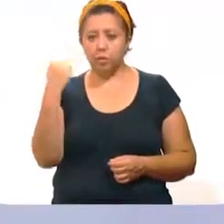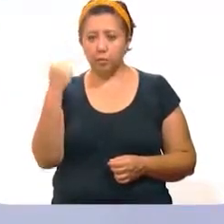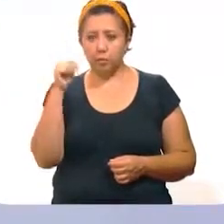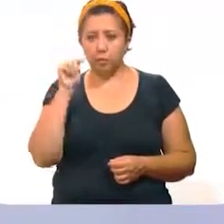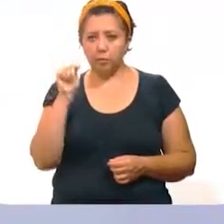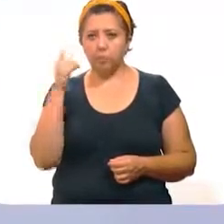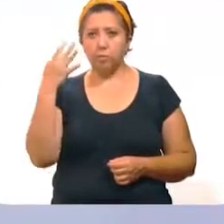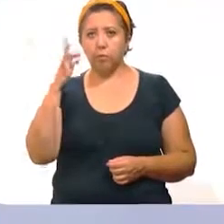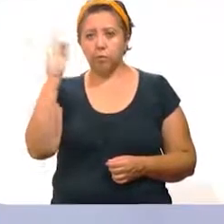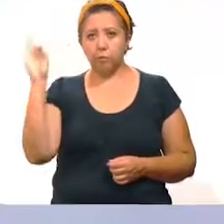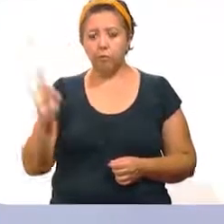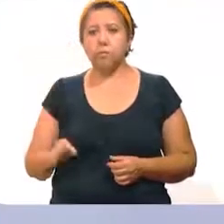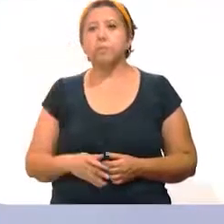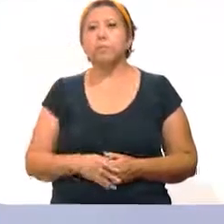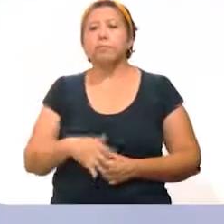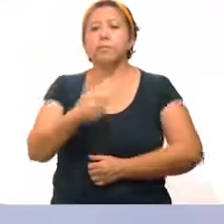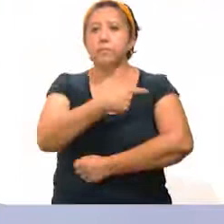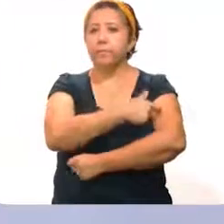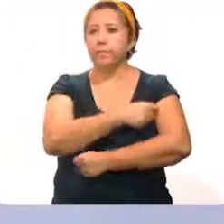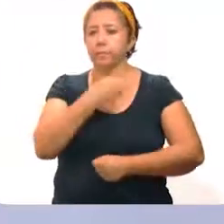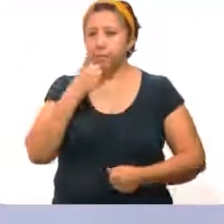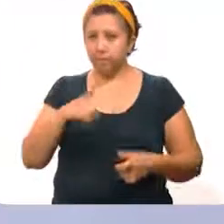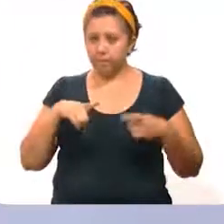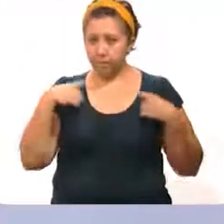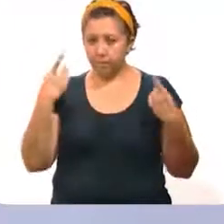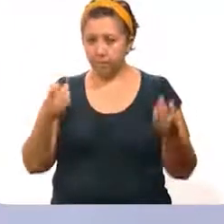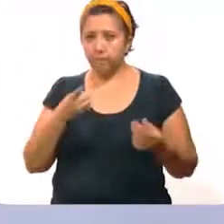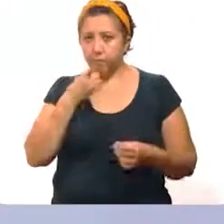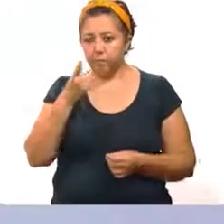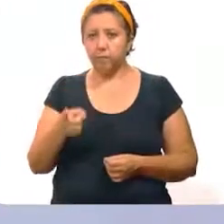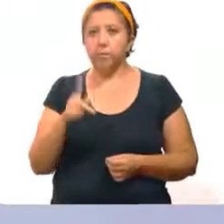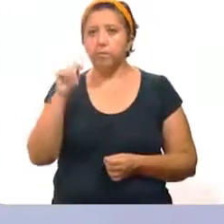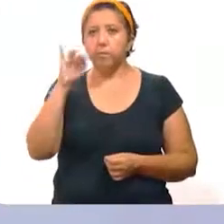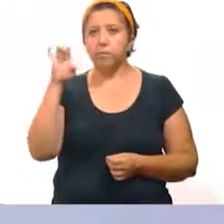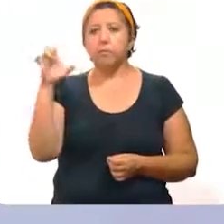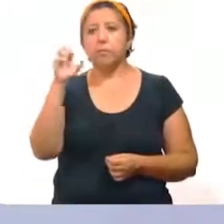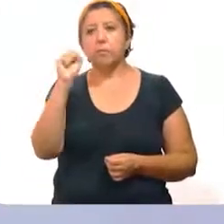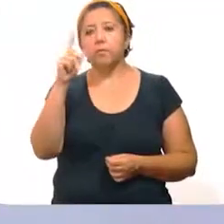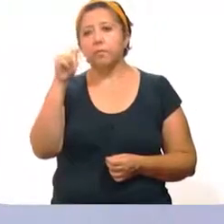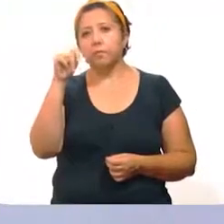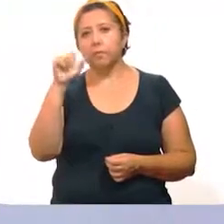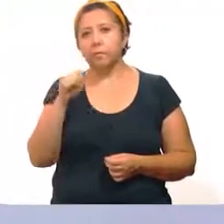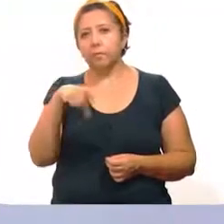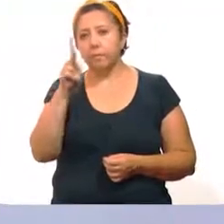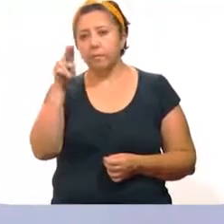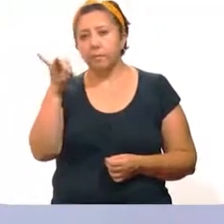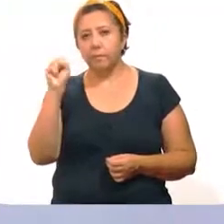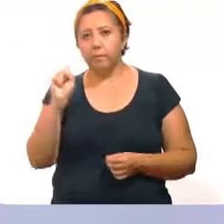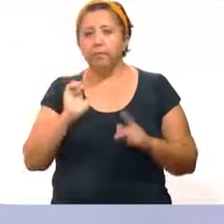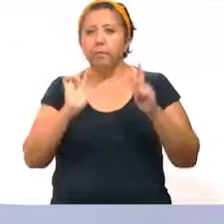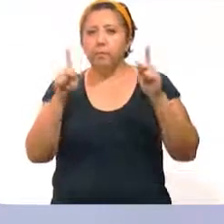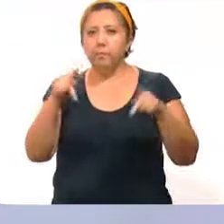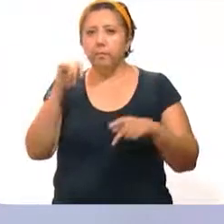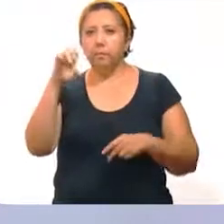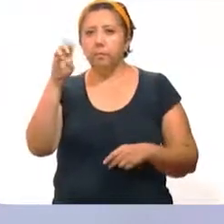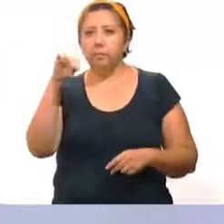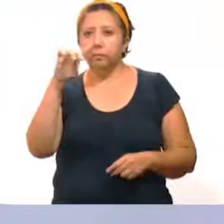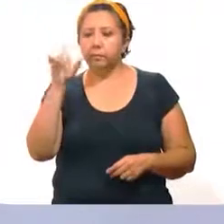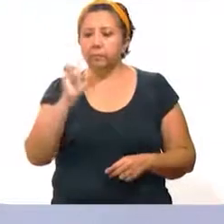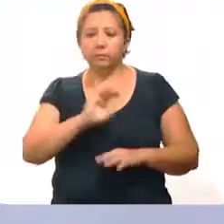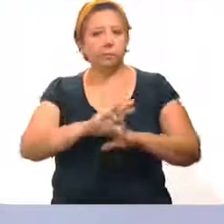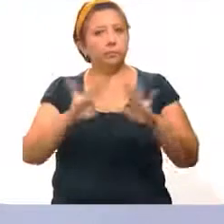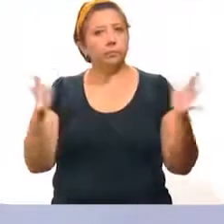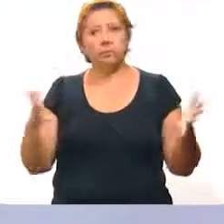69.4%. Las vacunas que fueron destinadas a adultos mayores de Ticul, Espita, Canacín, Progreso, Tixcocop y Temozón ya